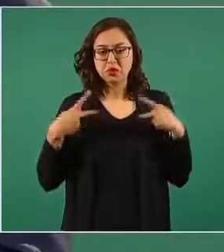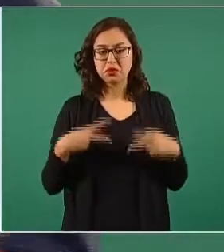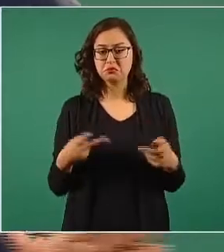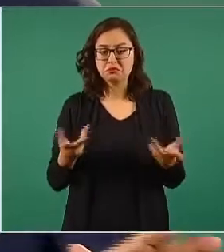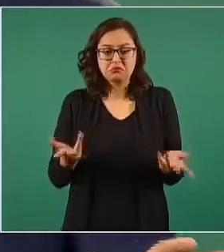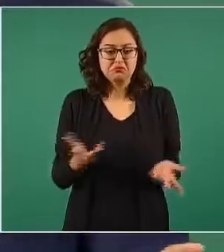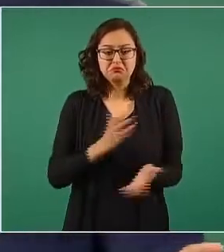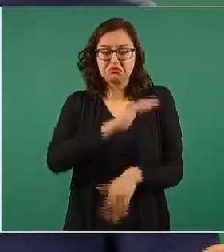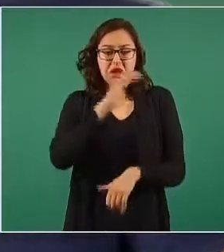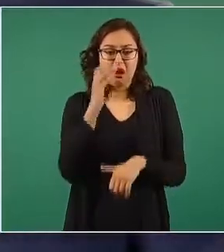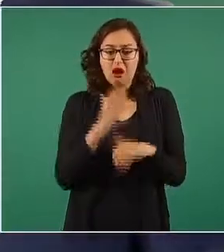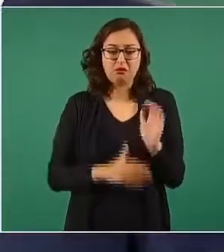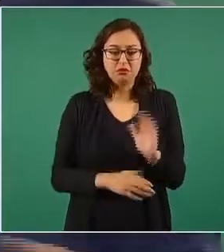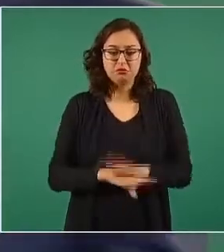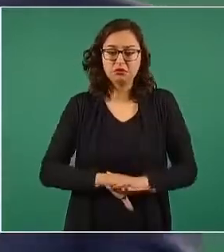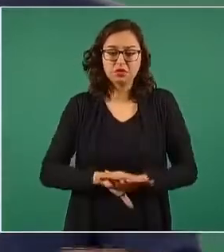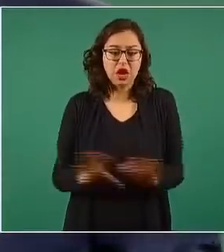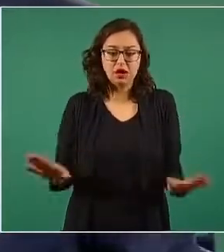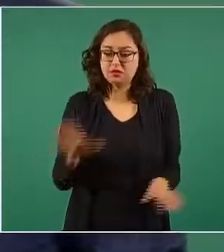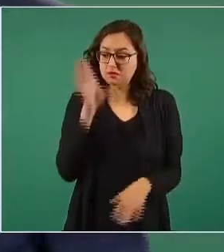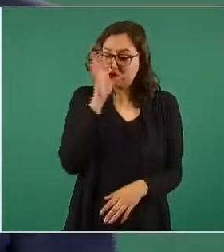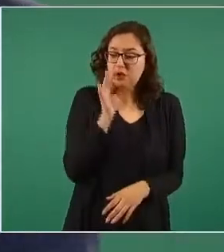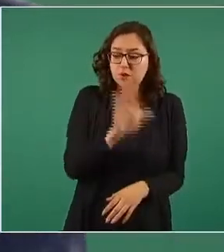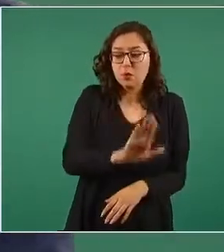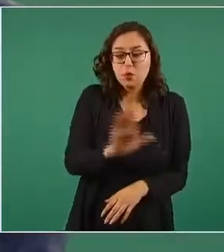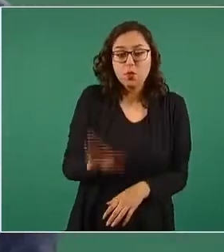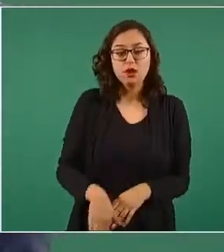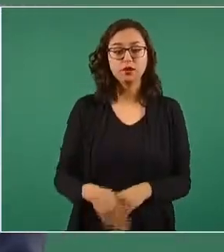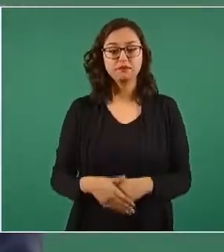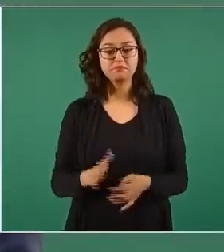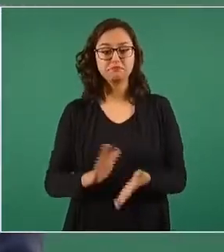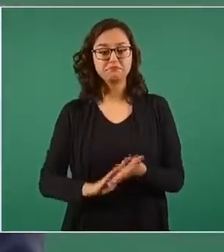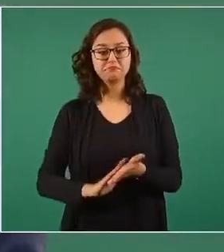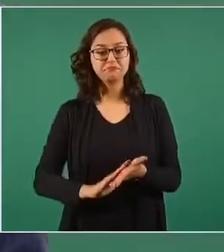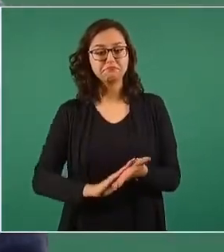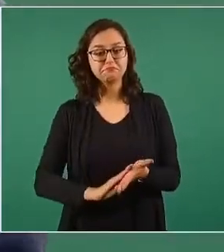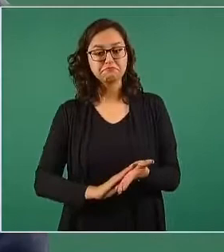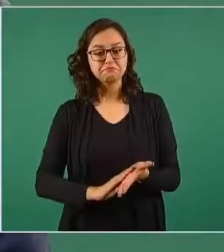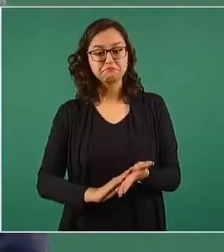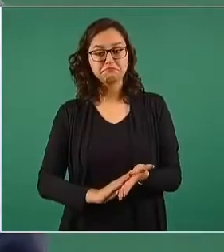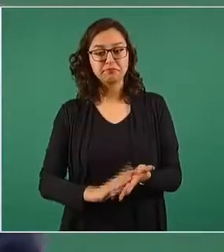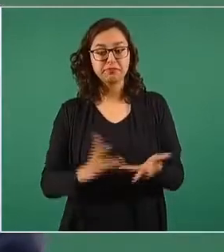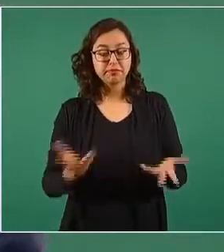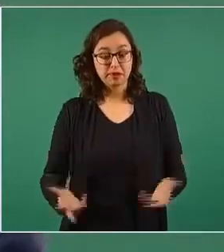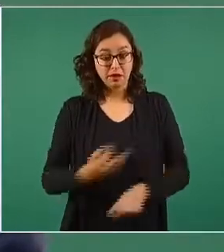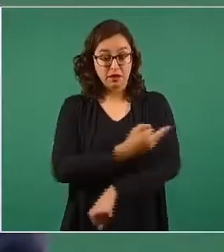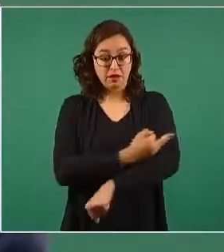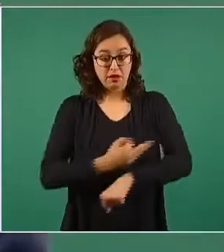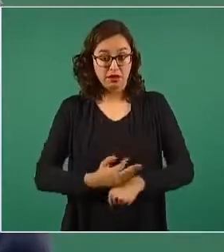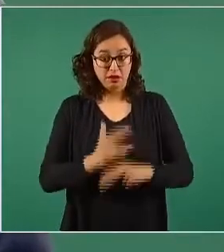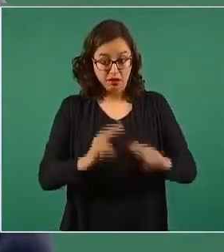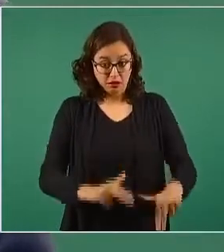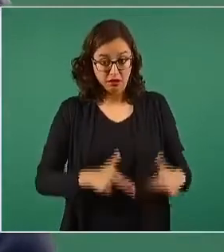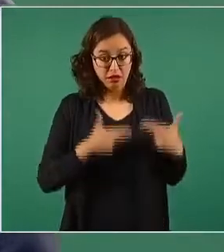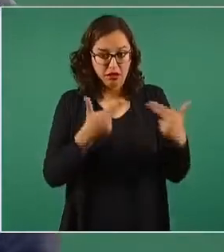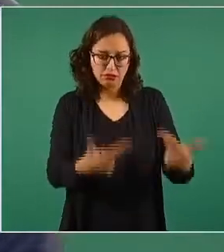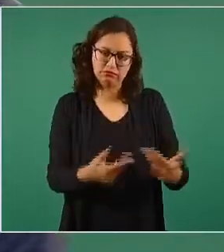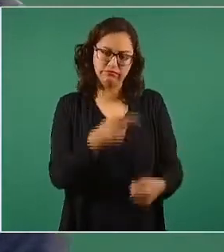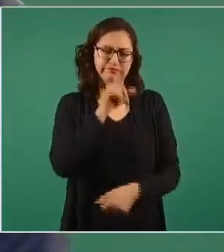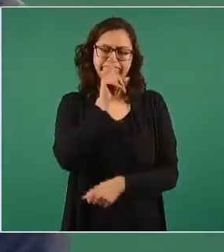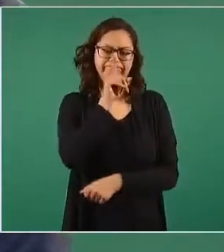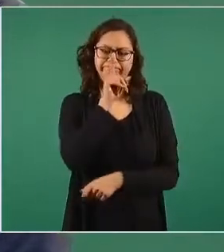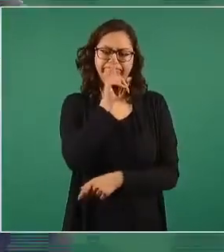se terminan cuando ya uno se muere, no se le heredan a los